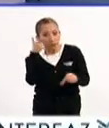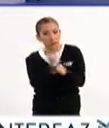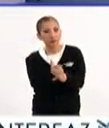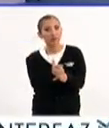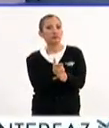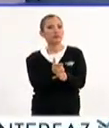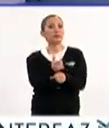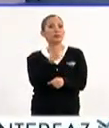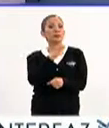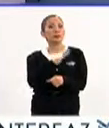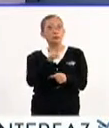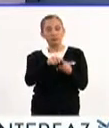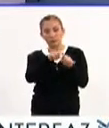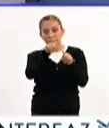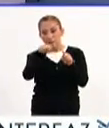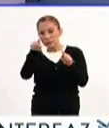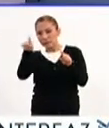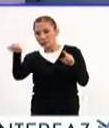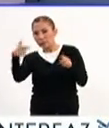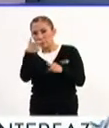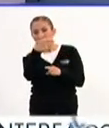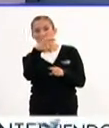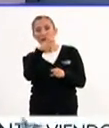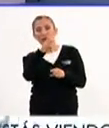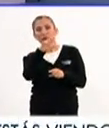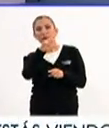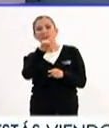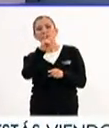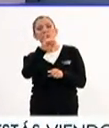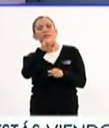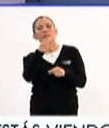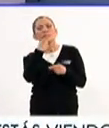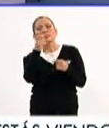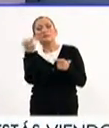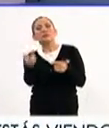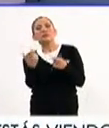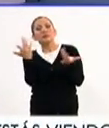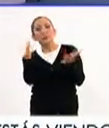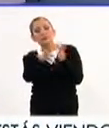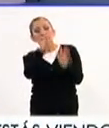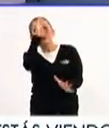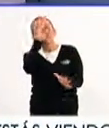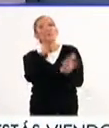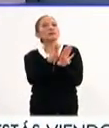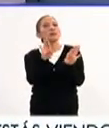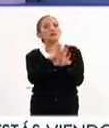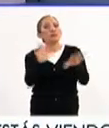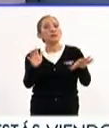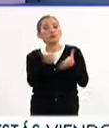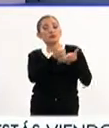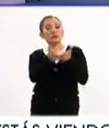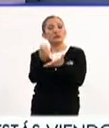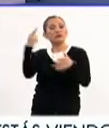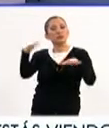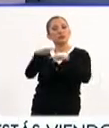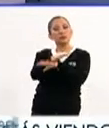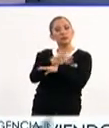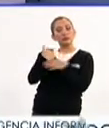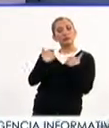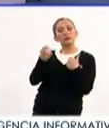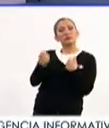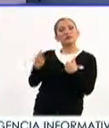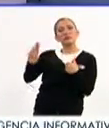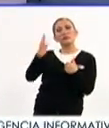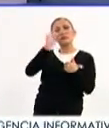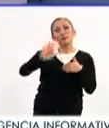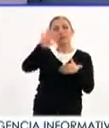detección de las ondas gravitacionales. Platíquenos un poco sobre este descubrimiento y cómo va a cambiar la forma en la que entendemos